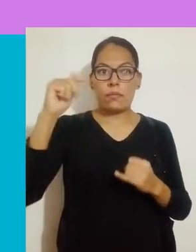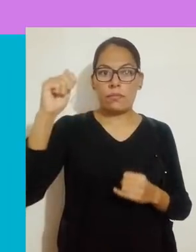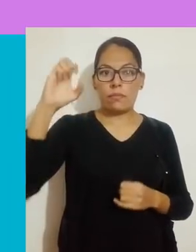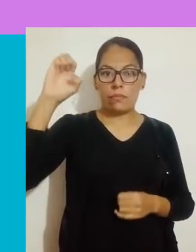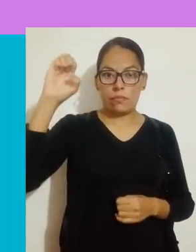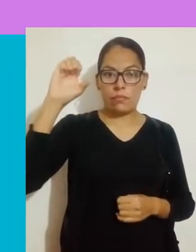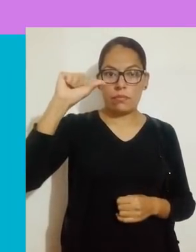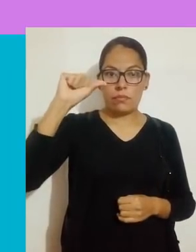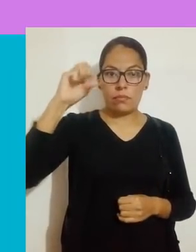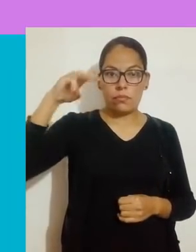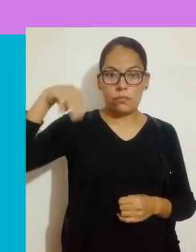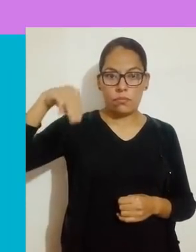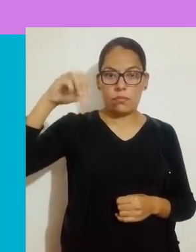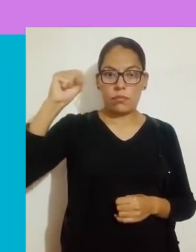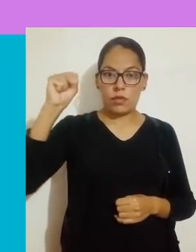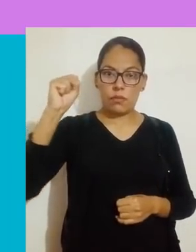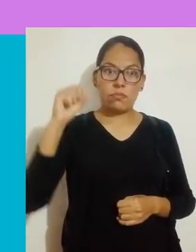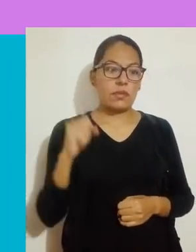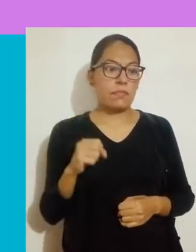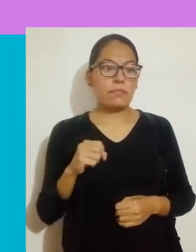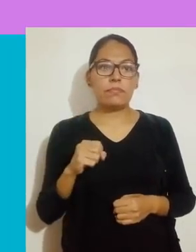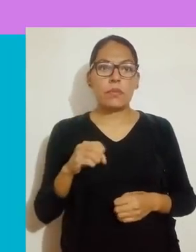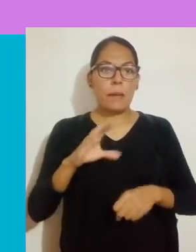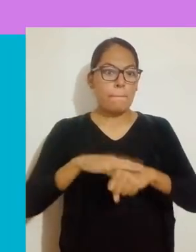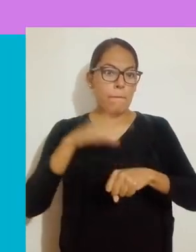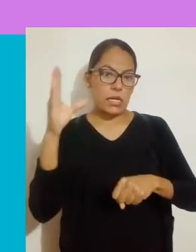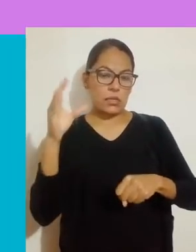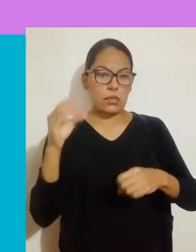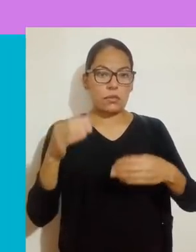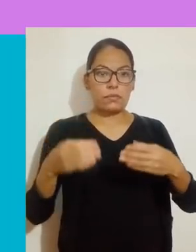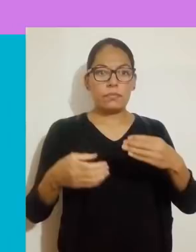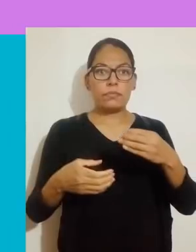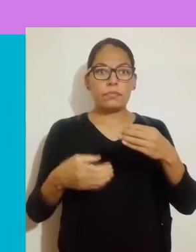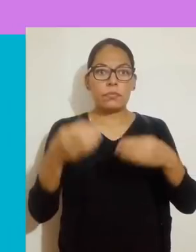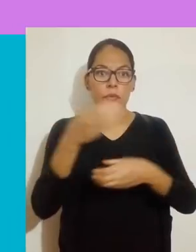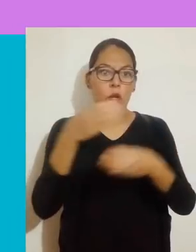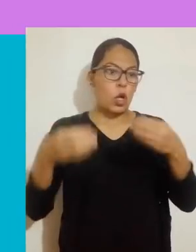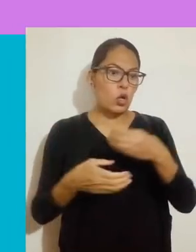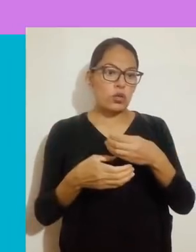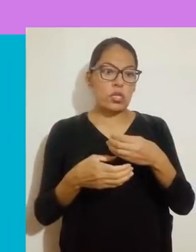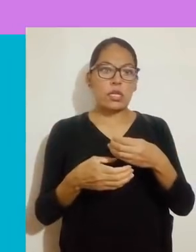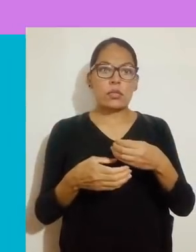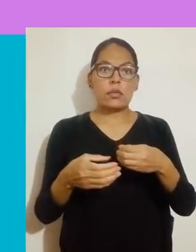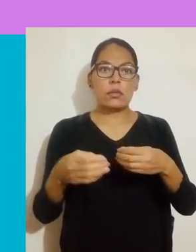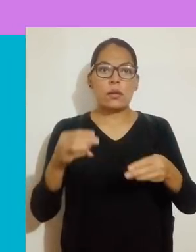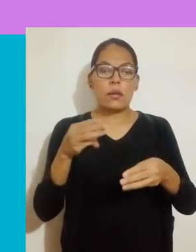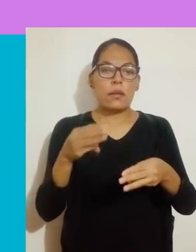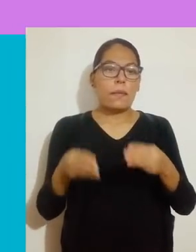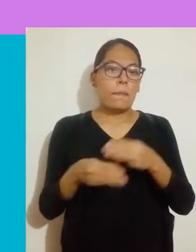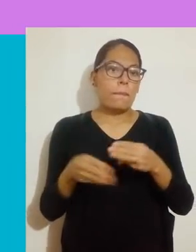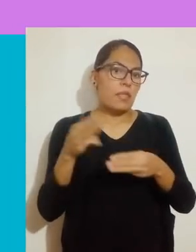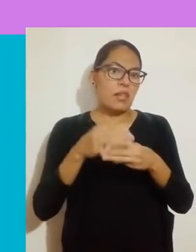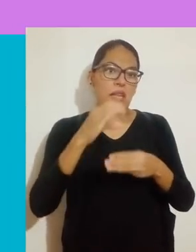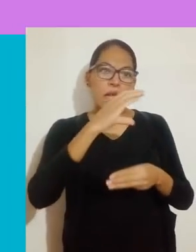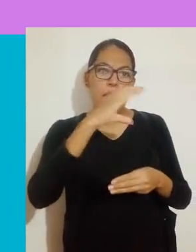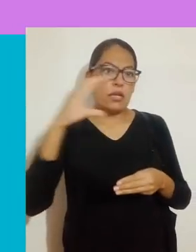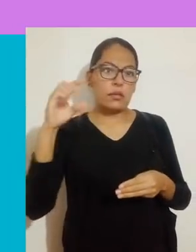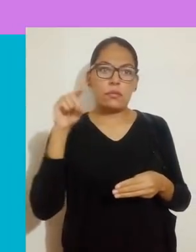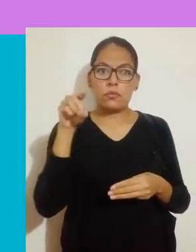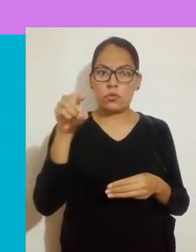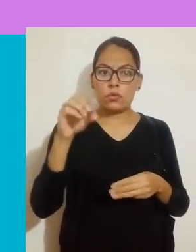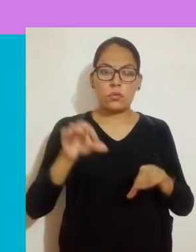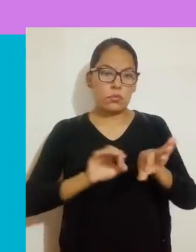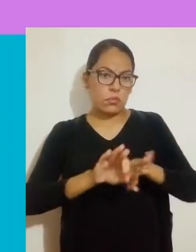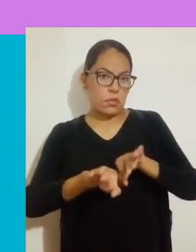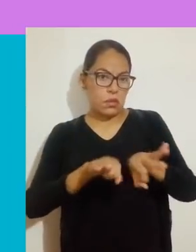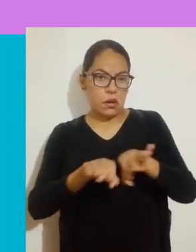una cuenta que te da una licencia de Microsoft 365 de forma gratuita